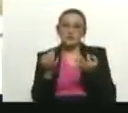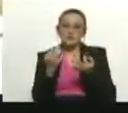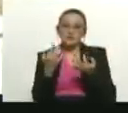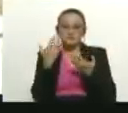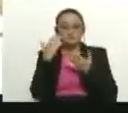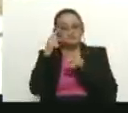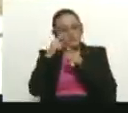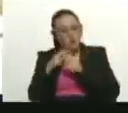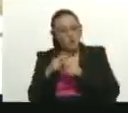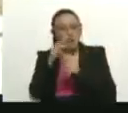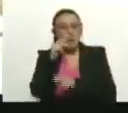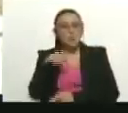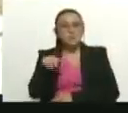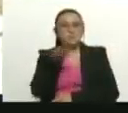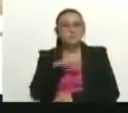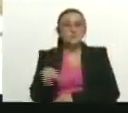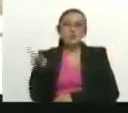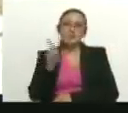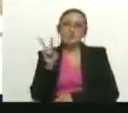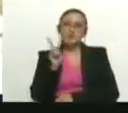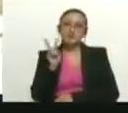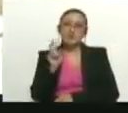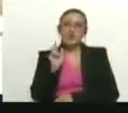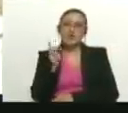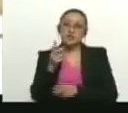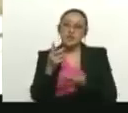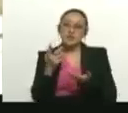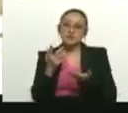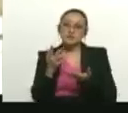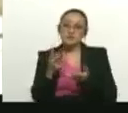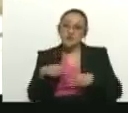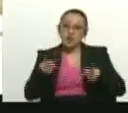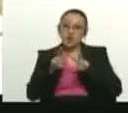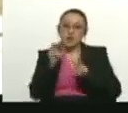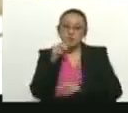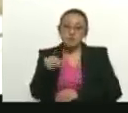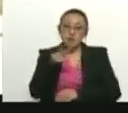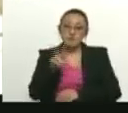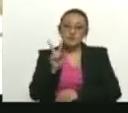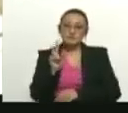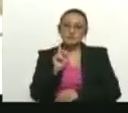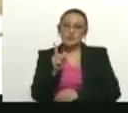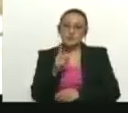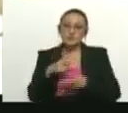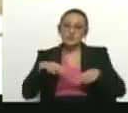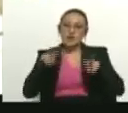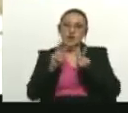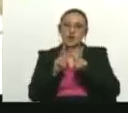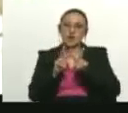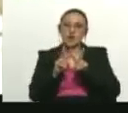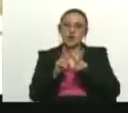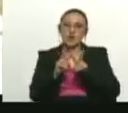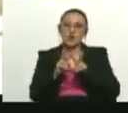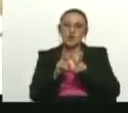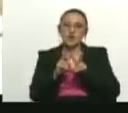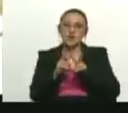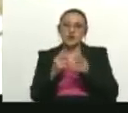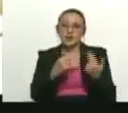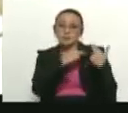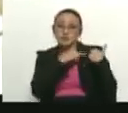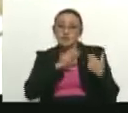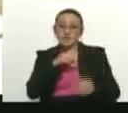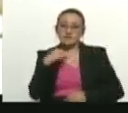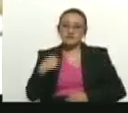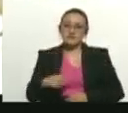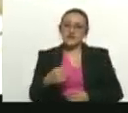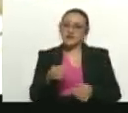admirable. El pueblo chino tiene que valorarlo. Nuestro pueblo venezolano valora el papel que China juega. Y estoy seguro que